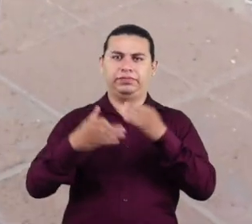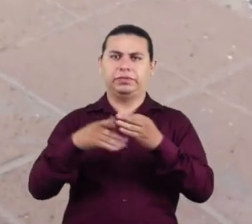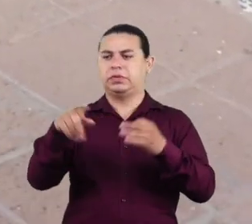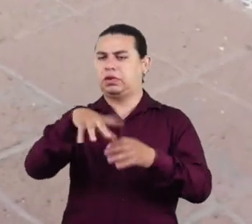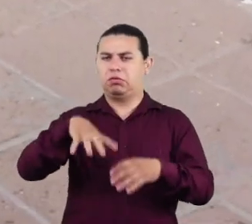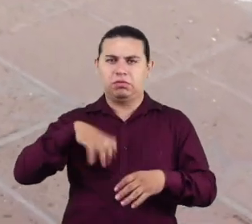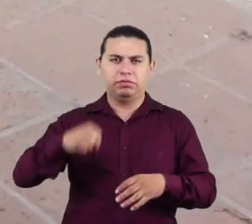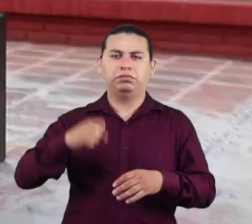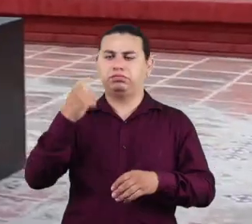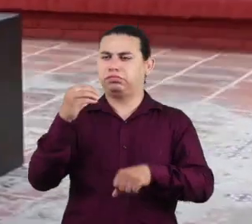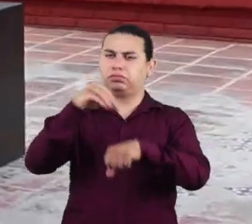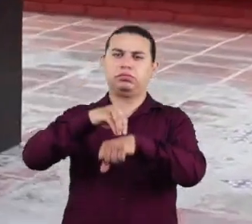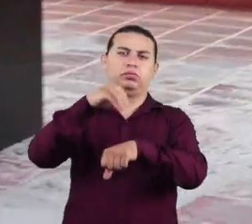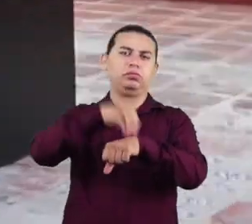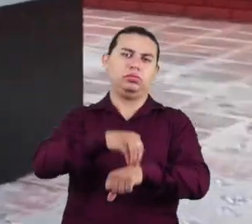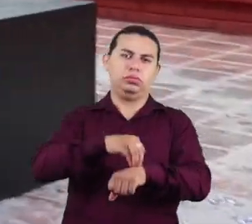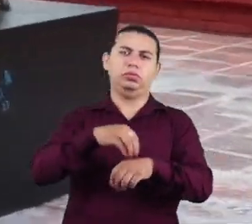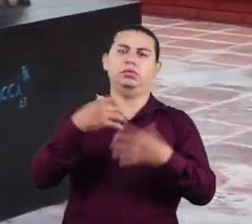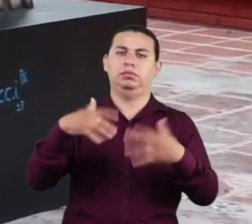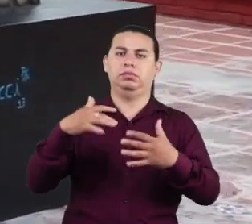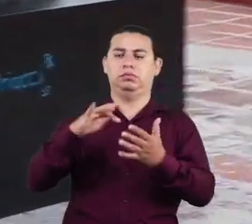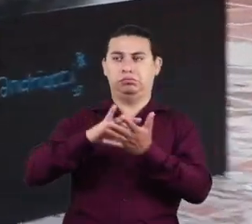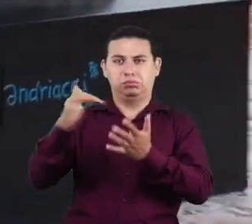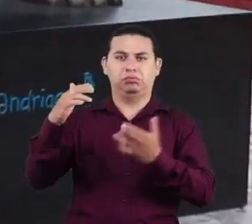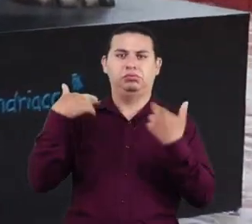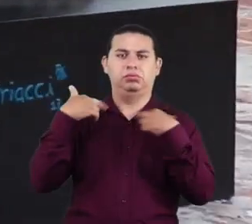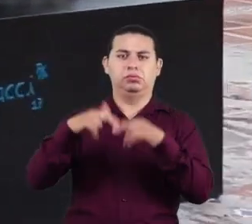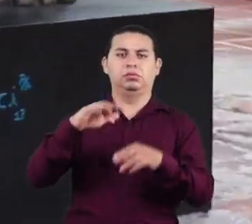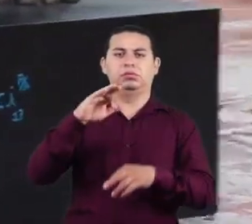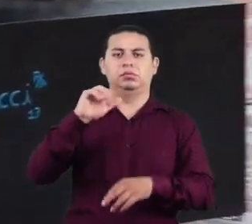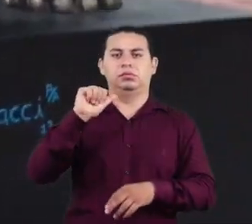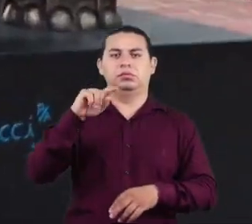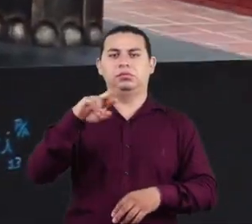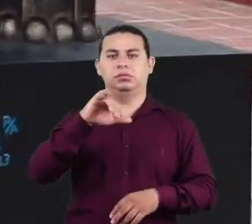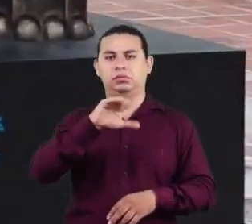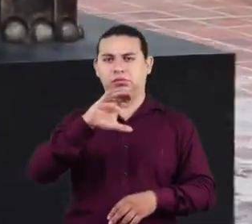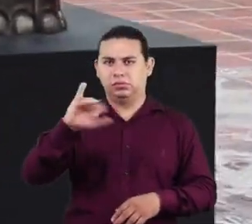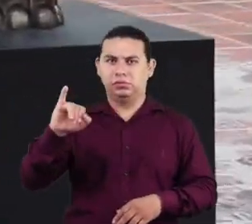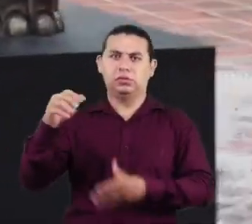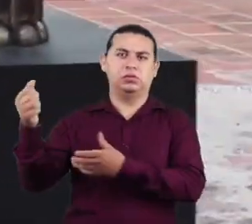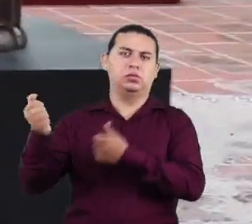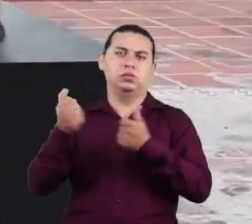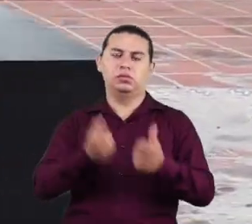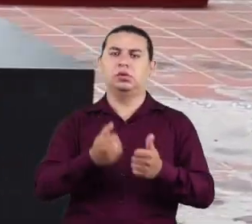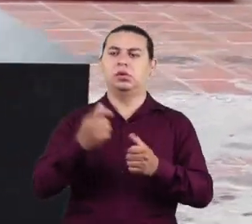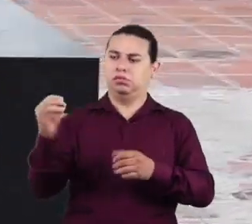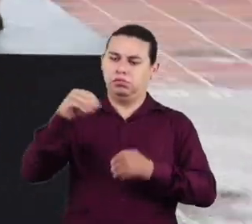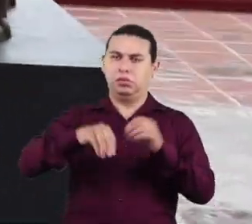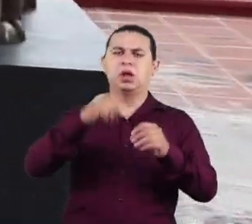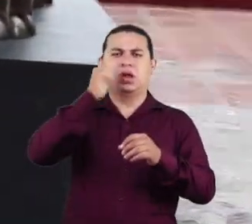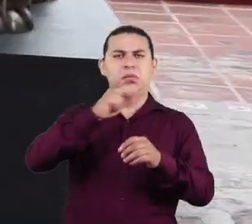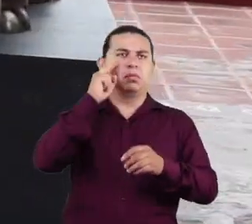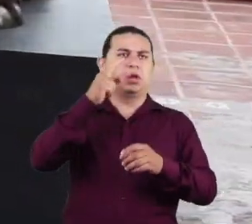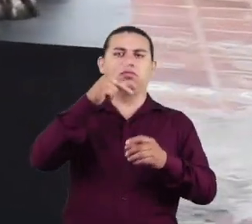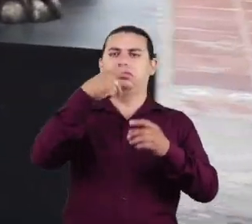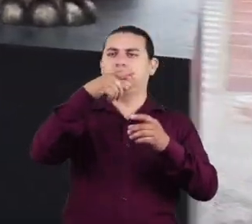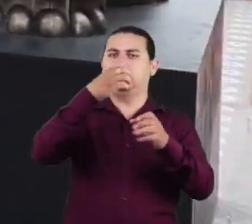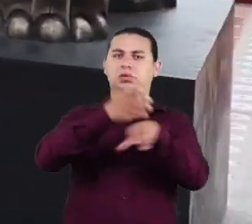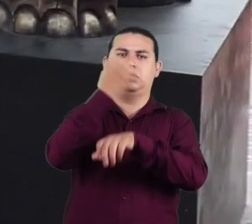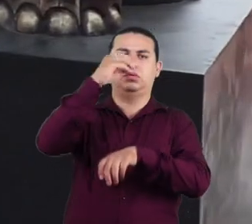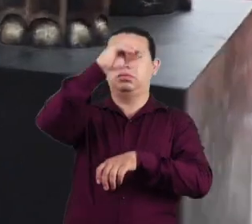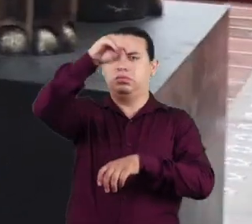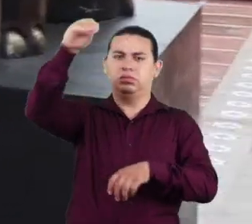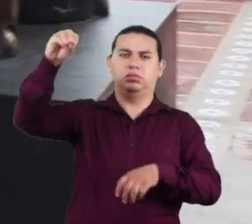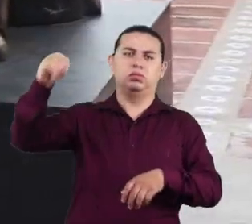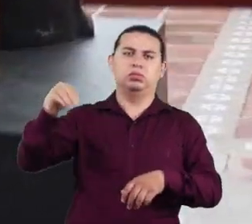tiene expuesto. Tenemos la suerte de que el maestro Fernando Andriachi trasladara de diferentes puntos de la ciudad y del